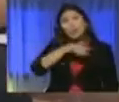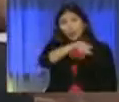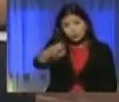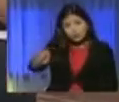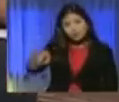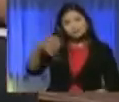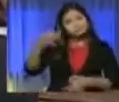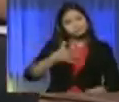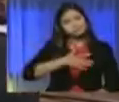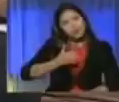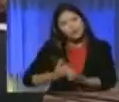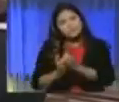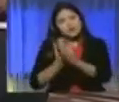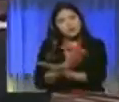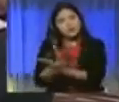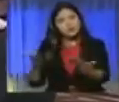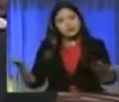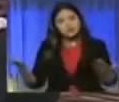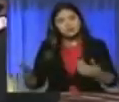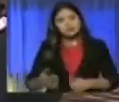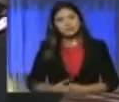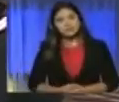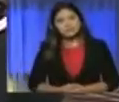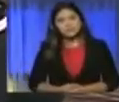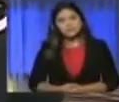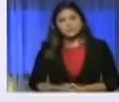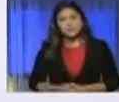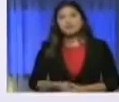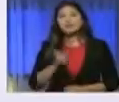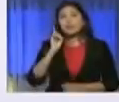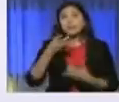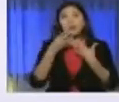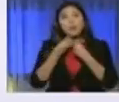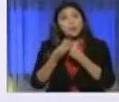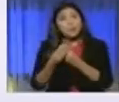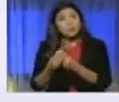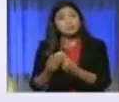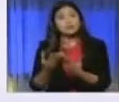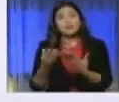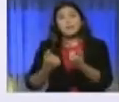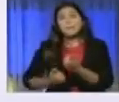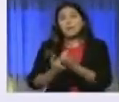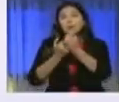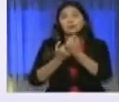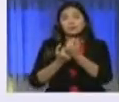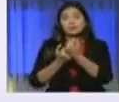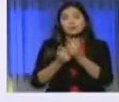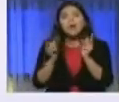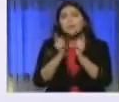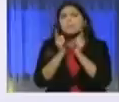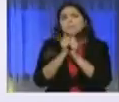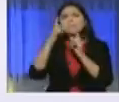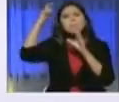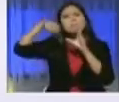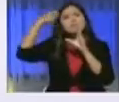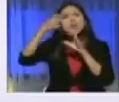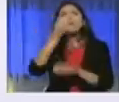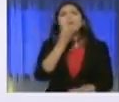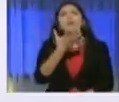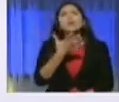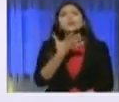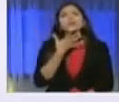todo mi respaldo también y todo mi acompañamiento. Tenemos un videíto bien bonito, me dicen.